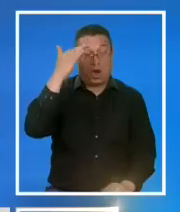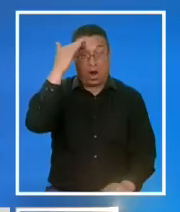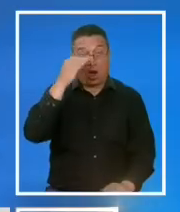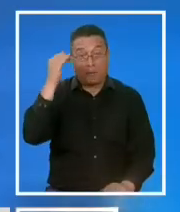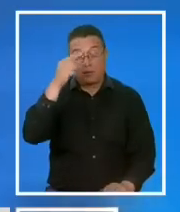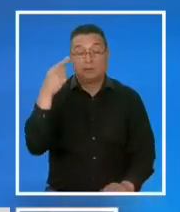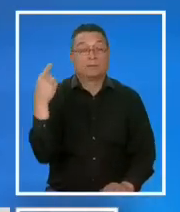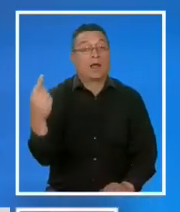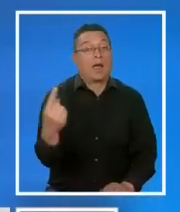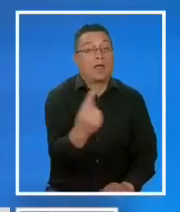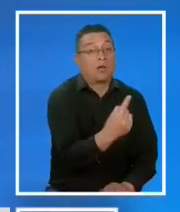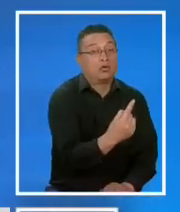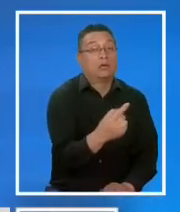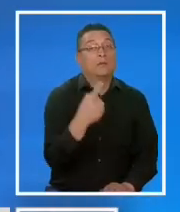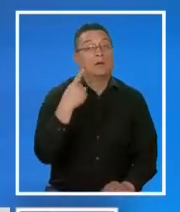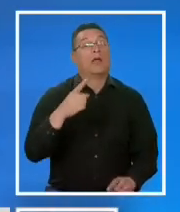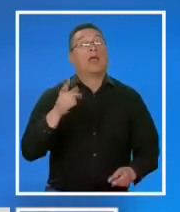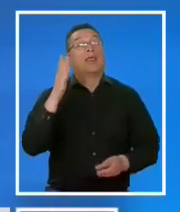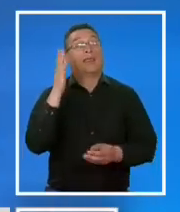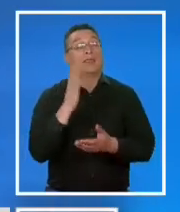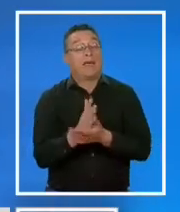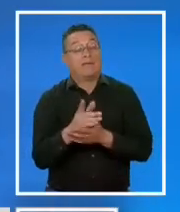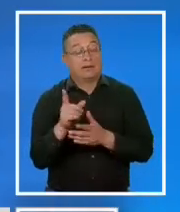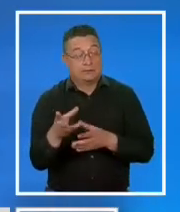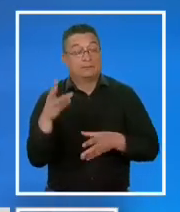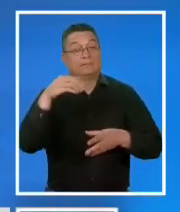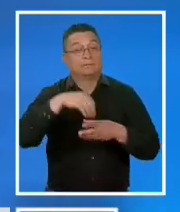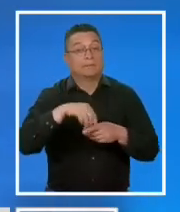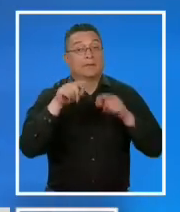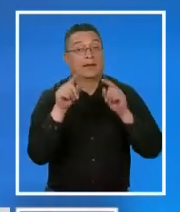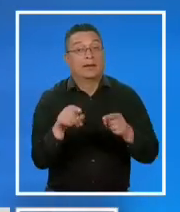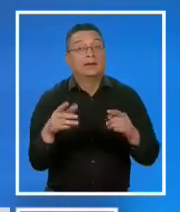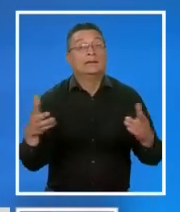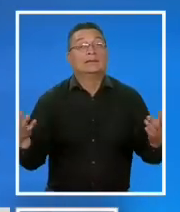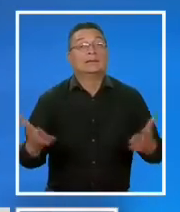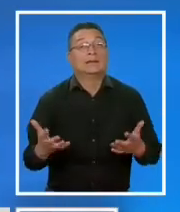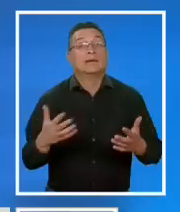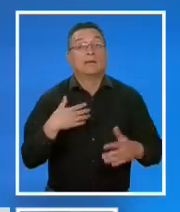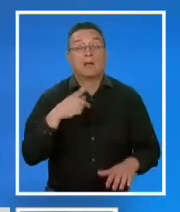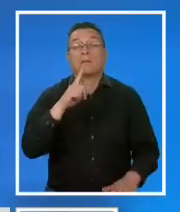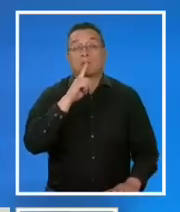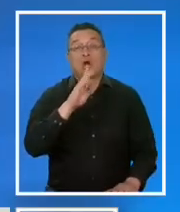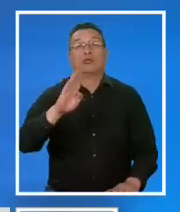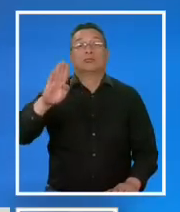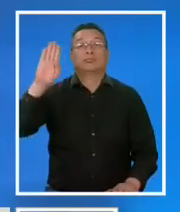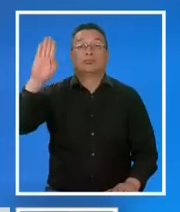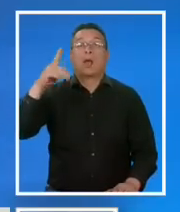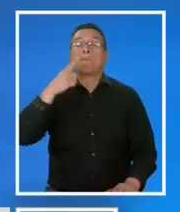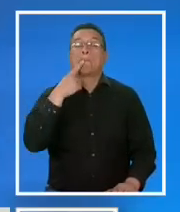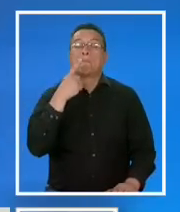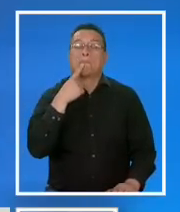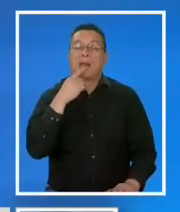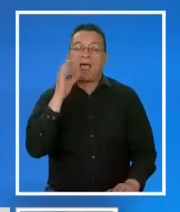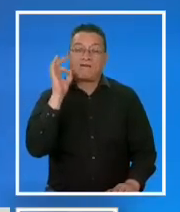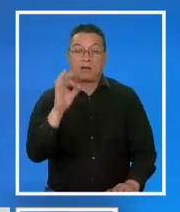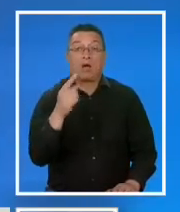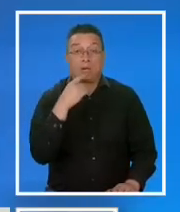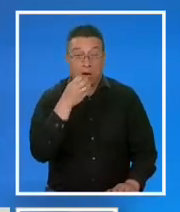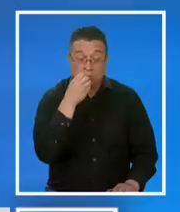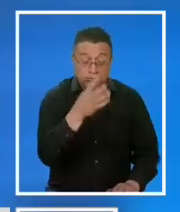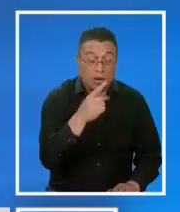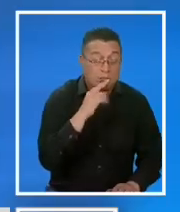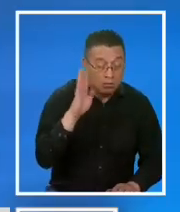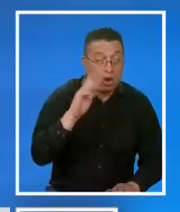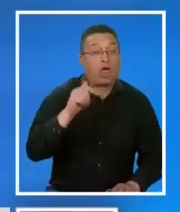opinión Pero lo que yo creo que tiene que haber aquí es compromiso de palabra si alguien dio su palabra y la